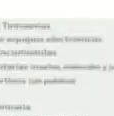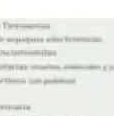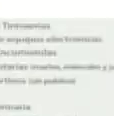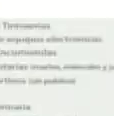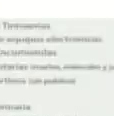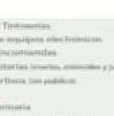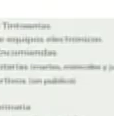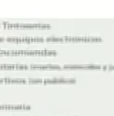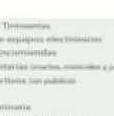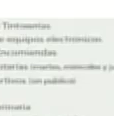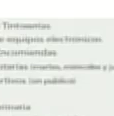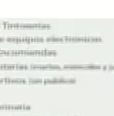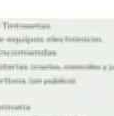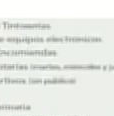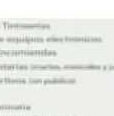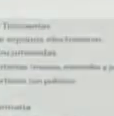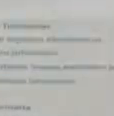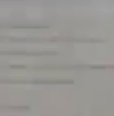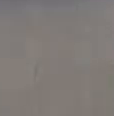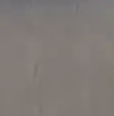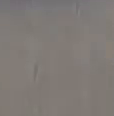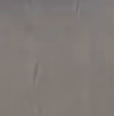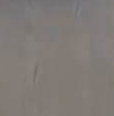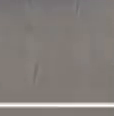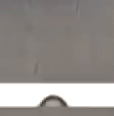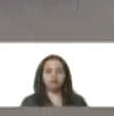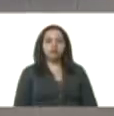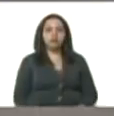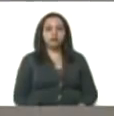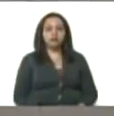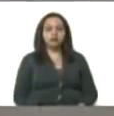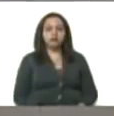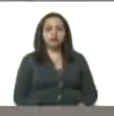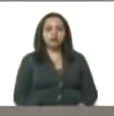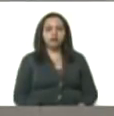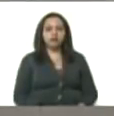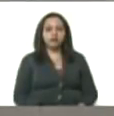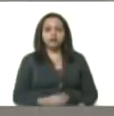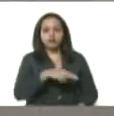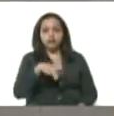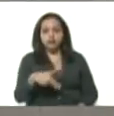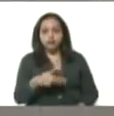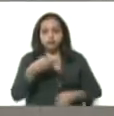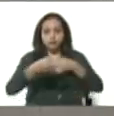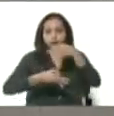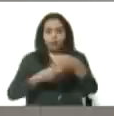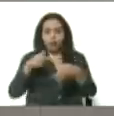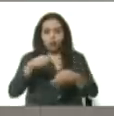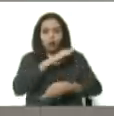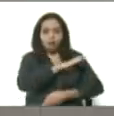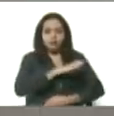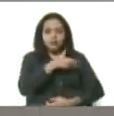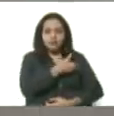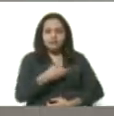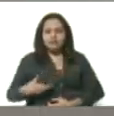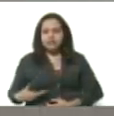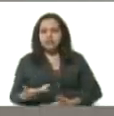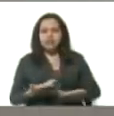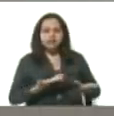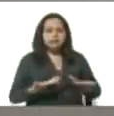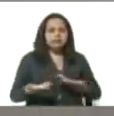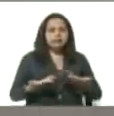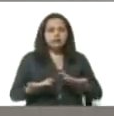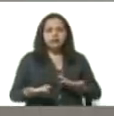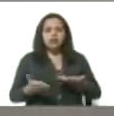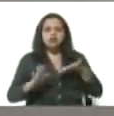nacional, todos en atención de los protocolos sanitarios. Bueno, hemos estado hablando mucho hoy en la Comisión Presidencial